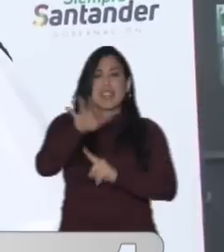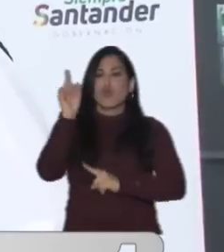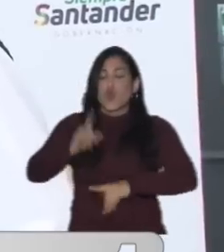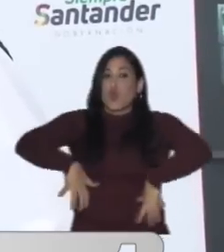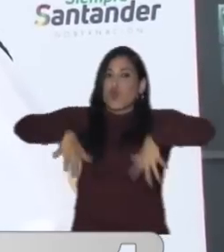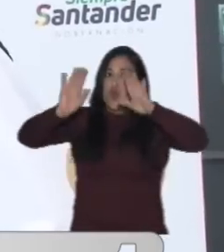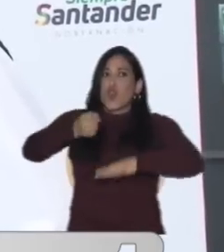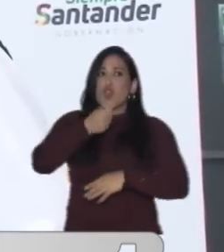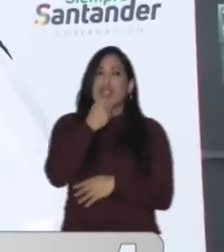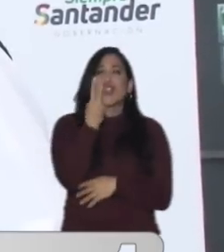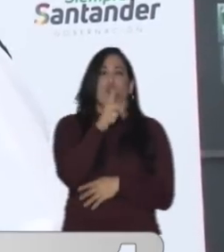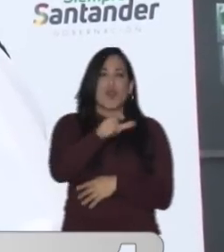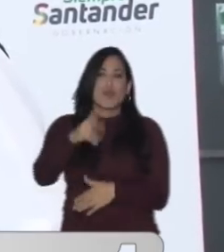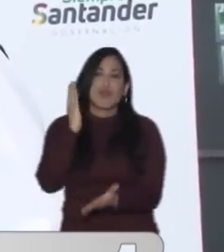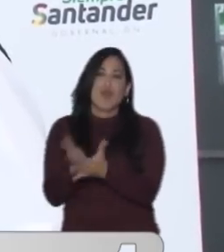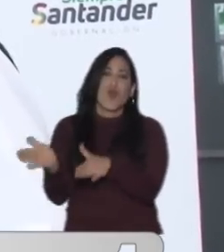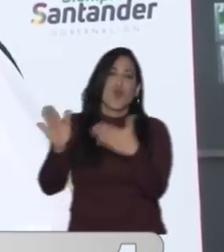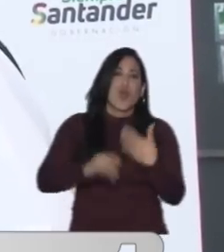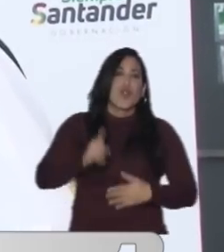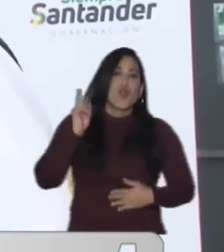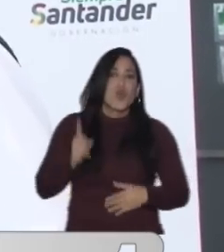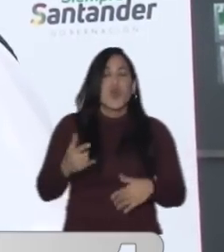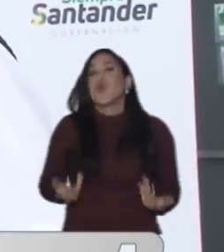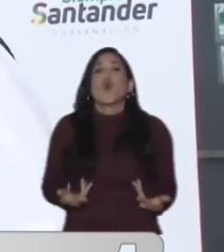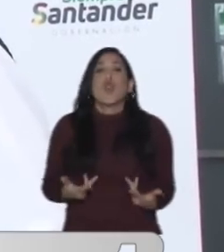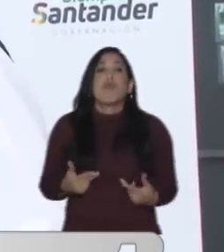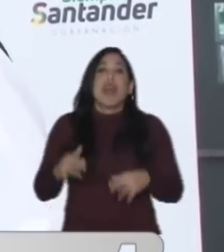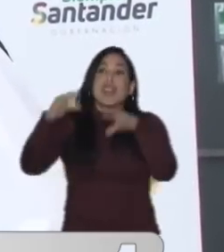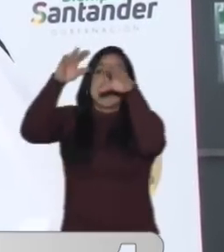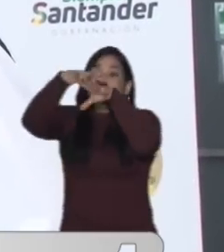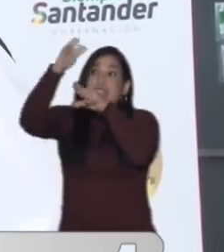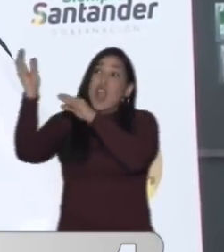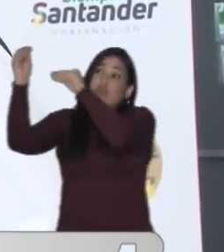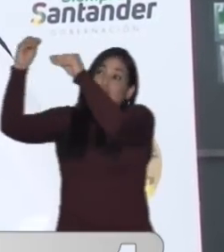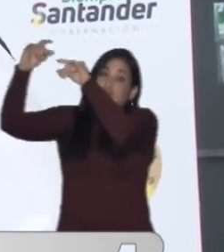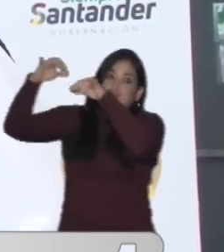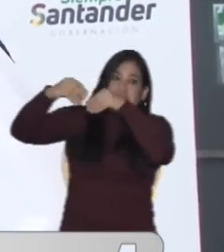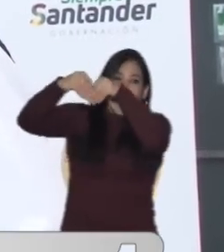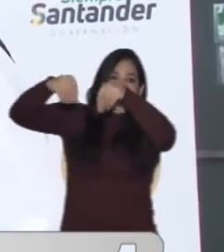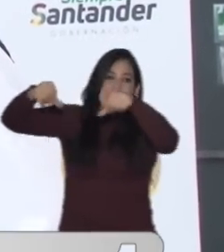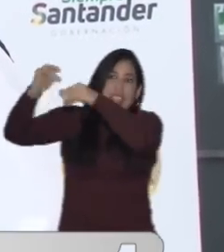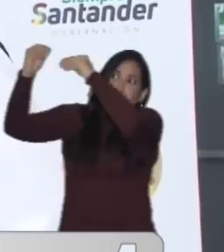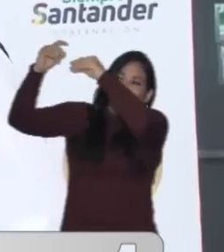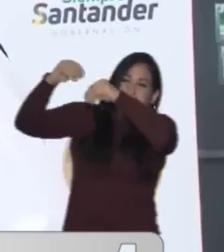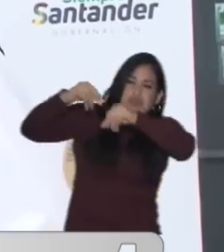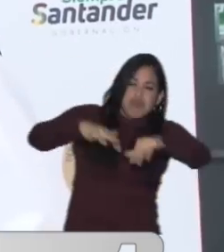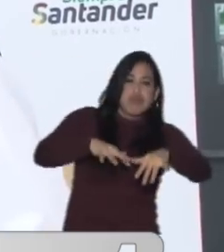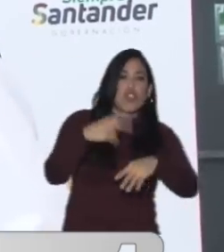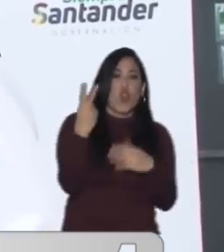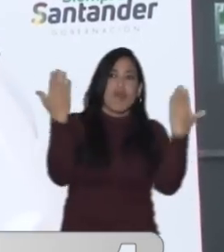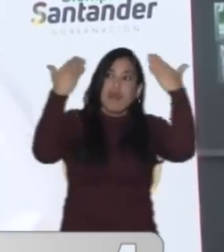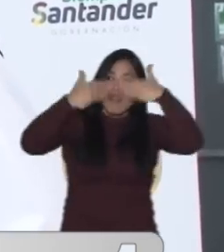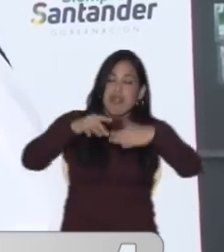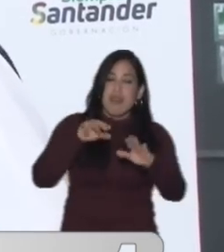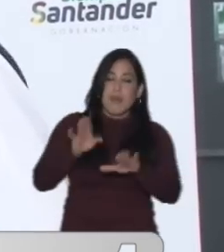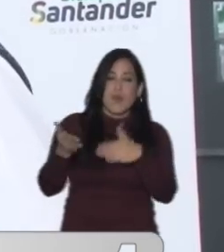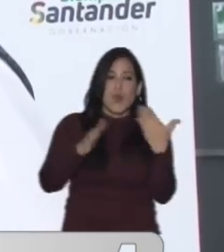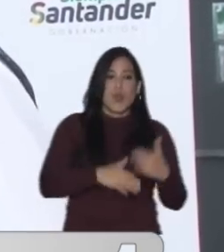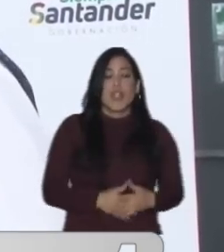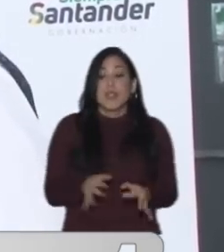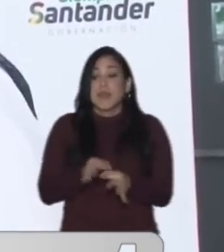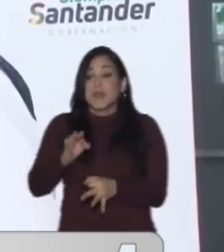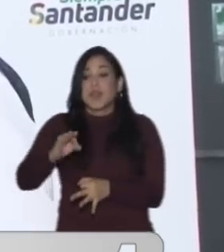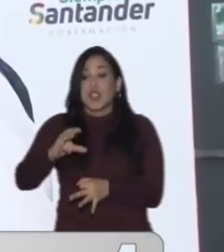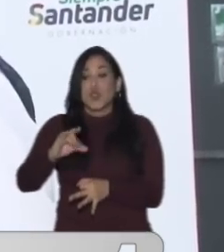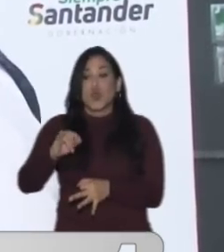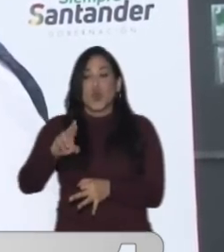Lamentablemente la noticia de dos personas muertas que resultaron sepultadas por una luz de tierra en el sector rural del municipio de Carmen de Chucurí. ¿Sigue el